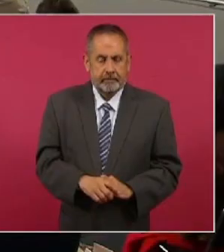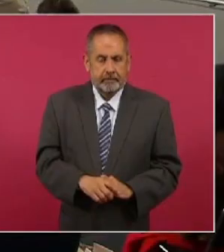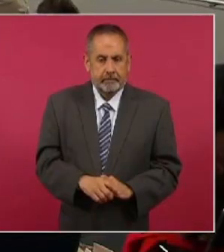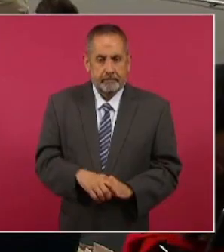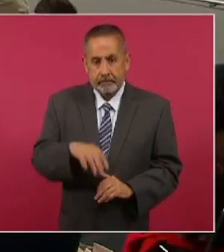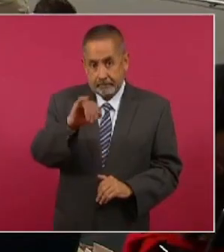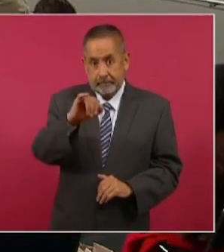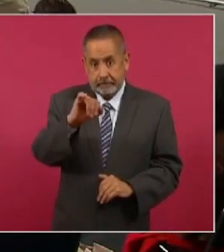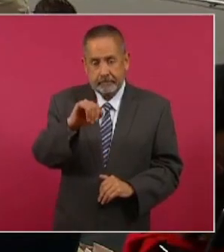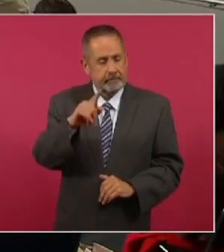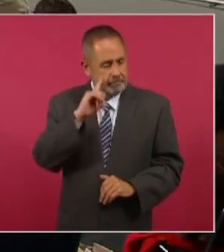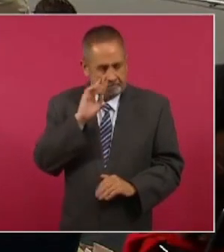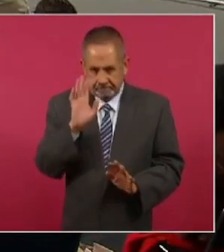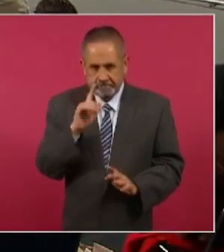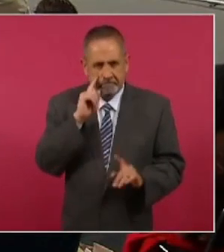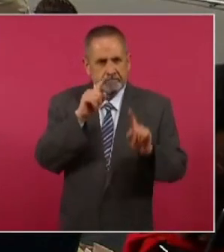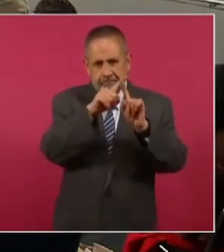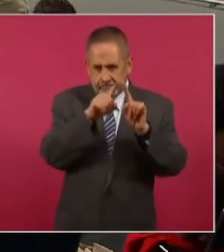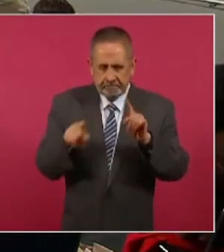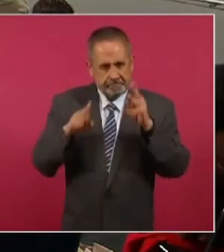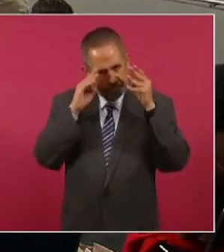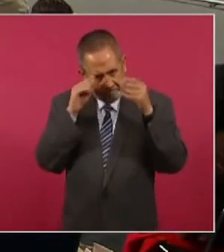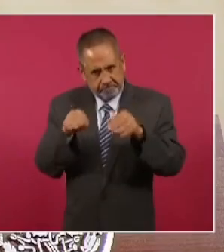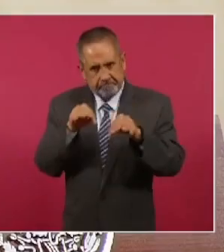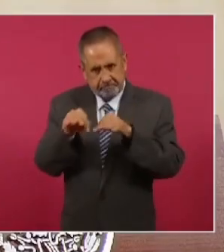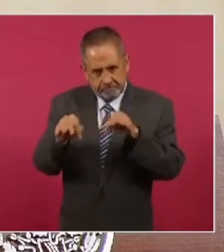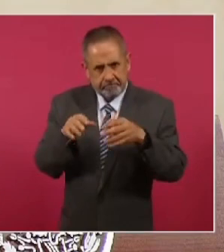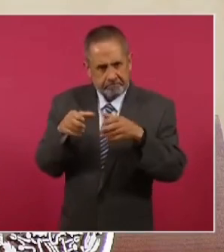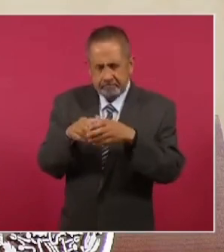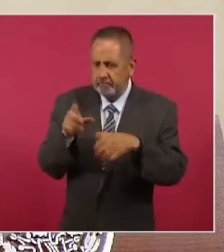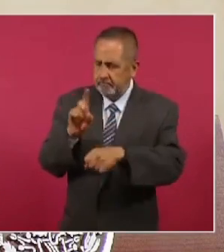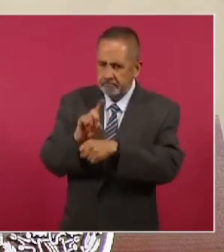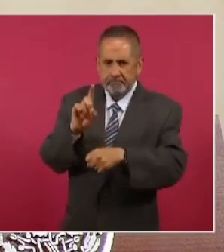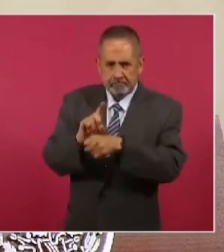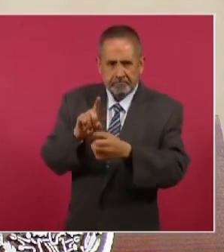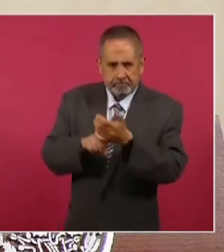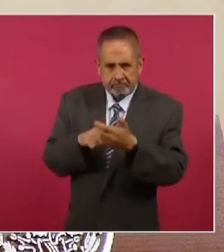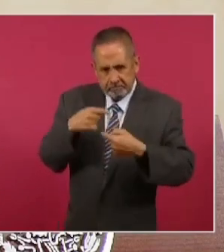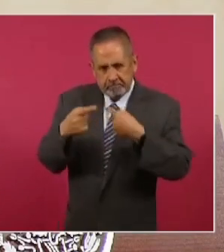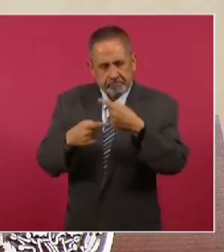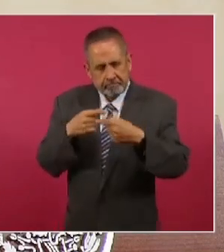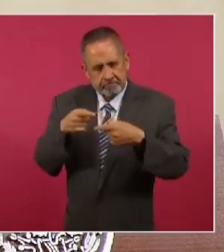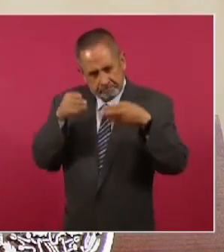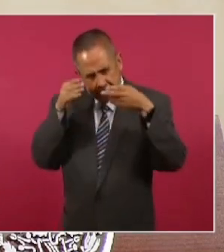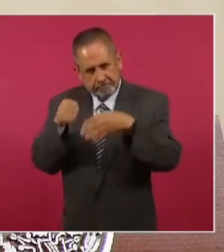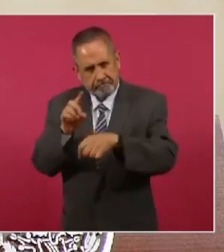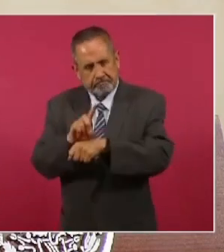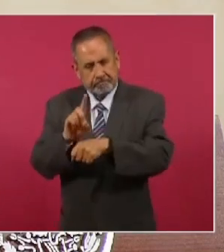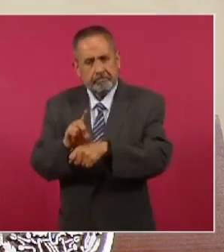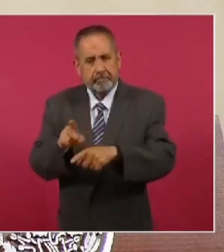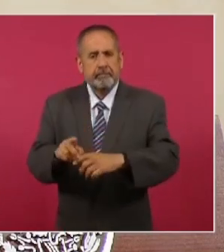de todas maneras ahí estamos trabajando todos los días y